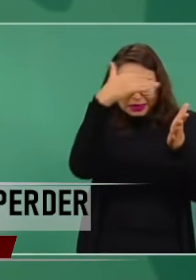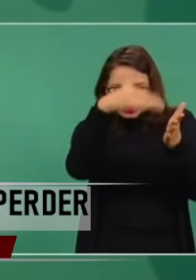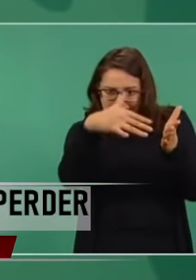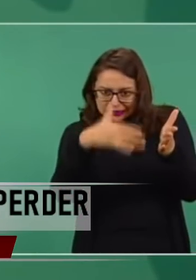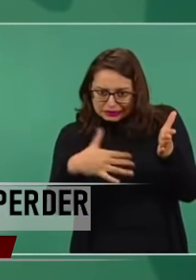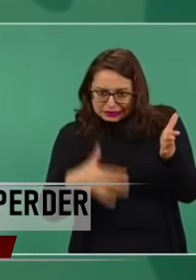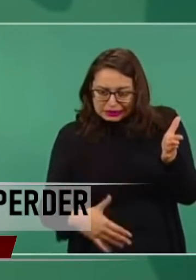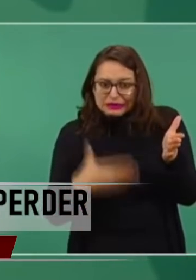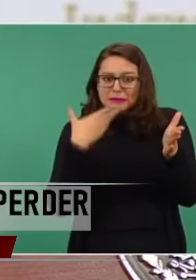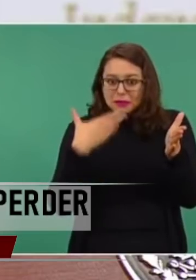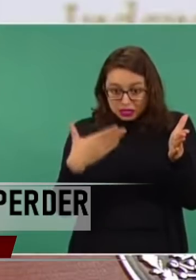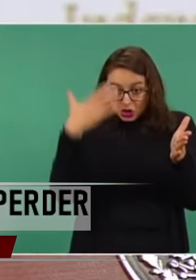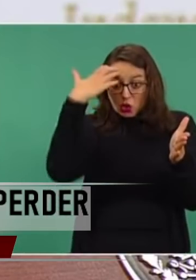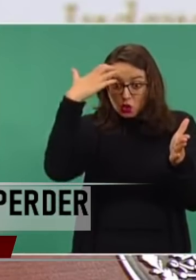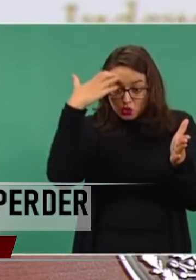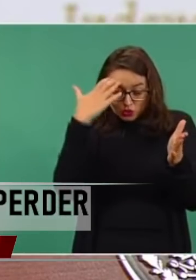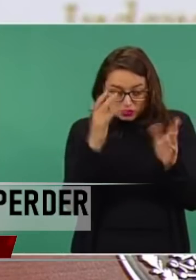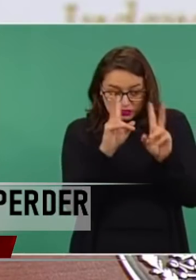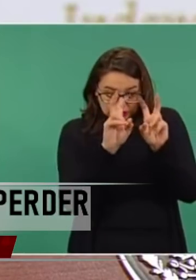que lo conozcan